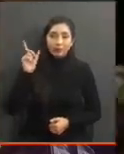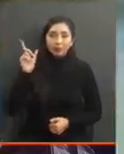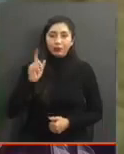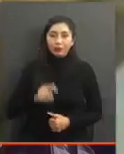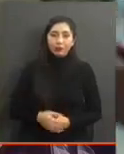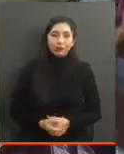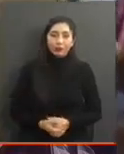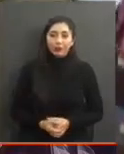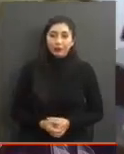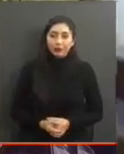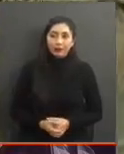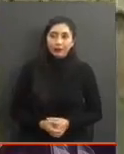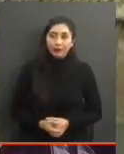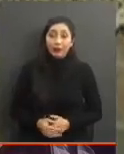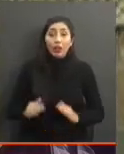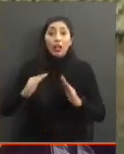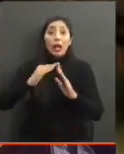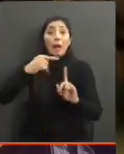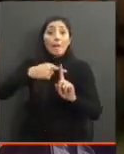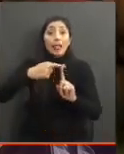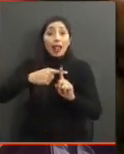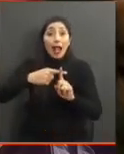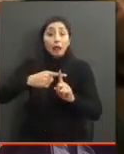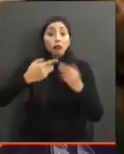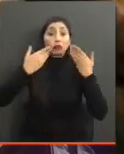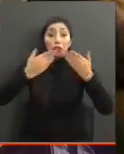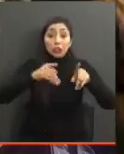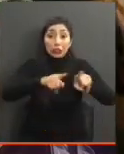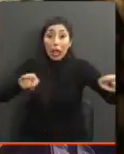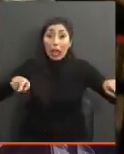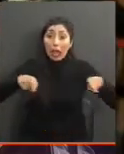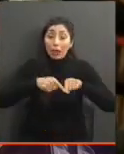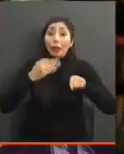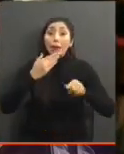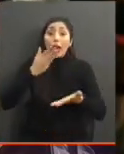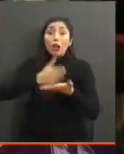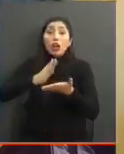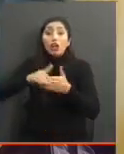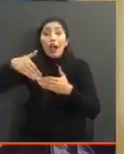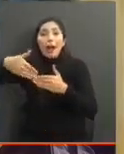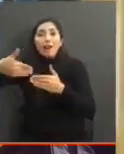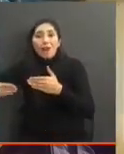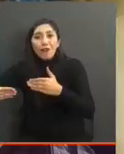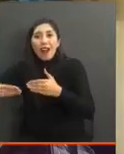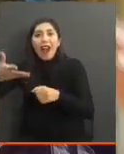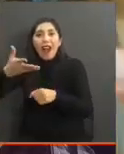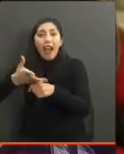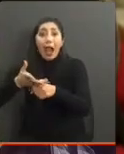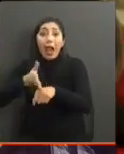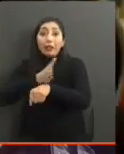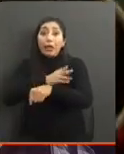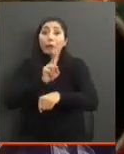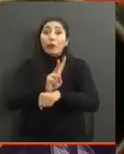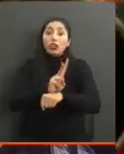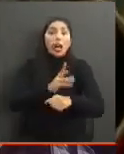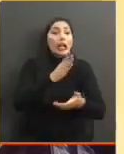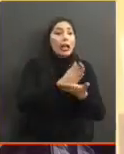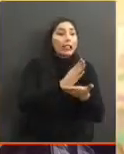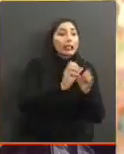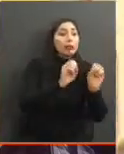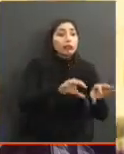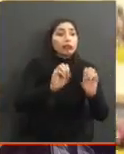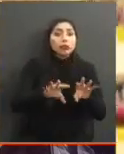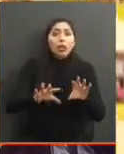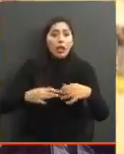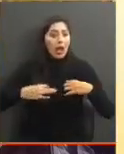La capilla de San Cayetano ofreció esta sala, lo mismo el patio de la escuela donde Fabiola hacía clases, pero ¿los trajes? ¿Dónde se guardan